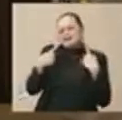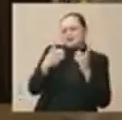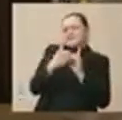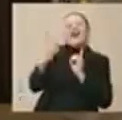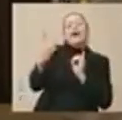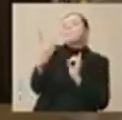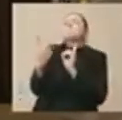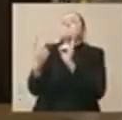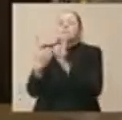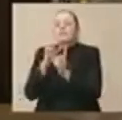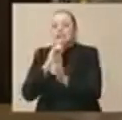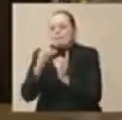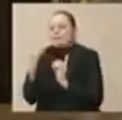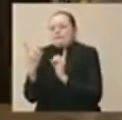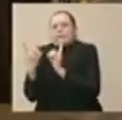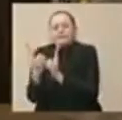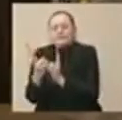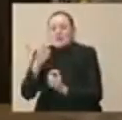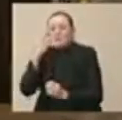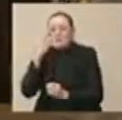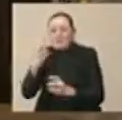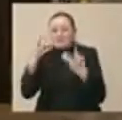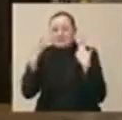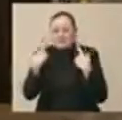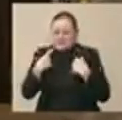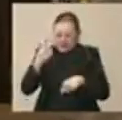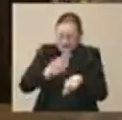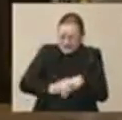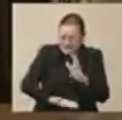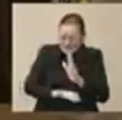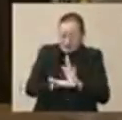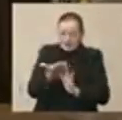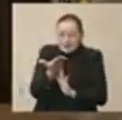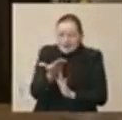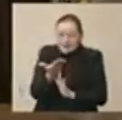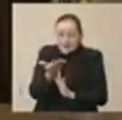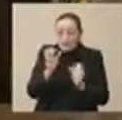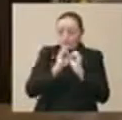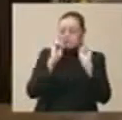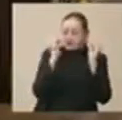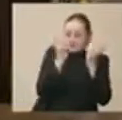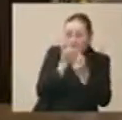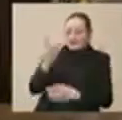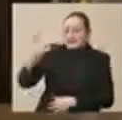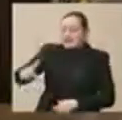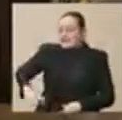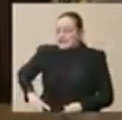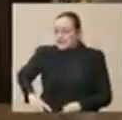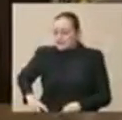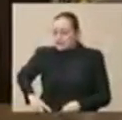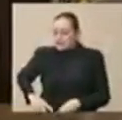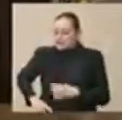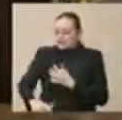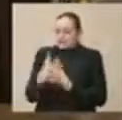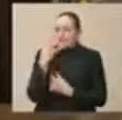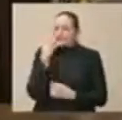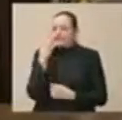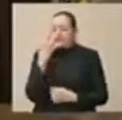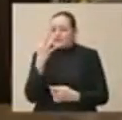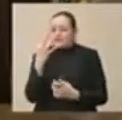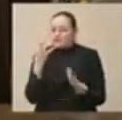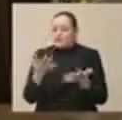distanciamiento físico deberemos actuar como sociedad de manera inmediata y como gobierno lo haremos de manera